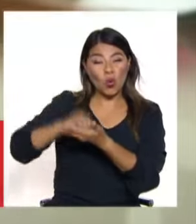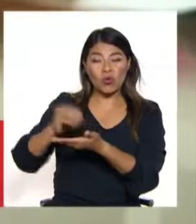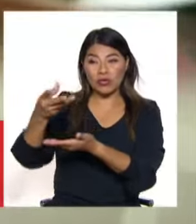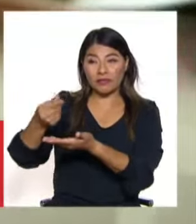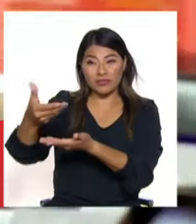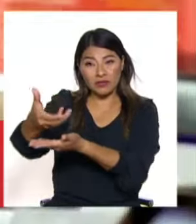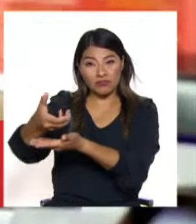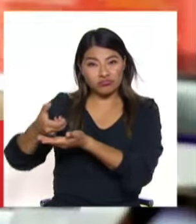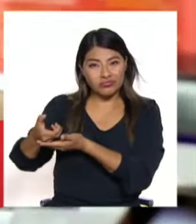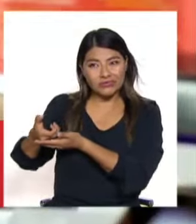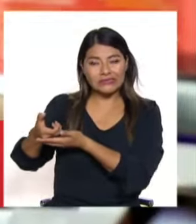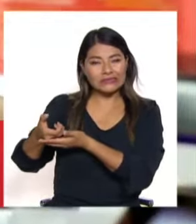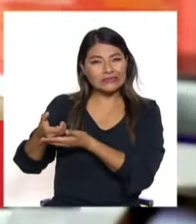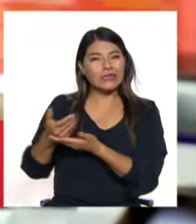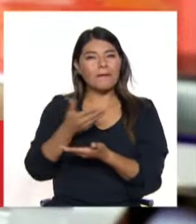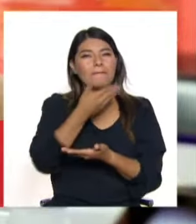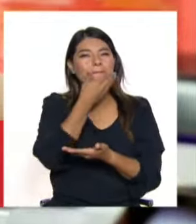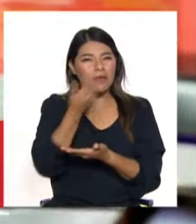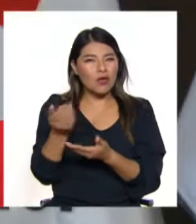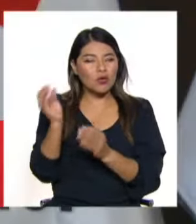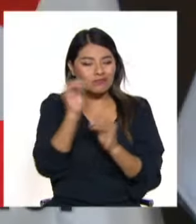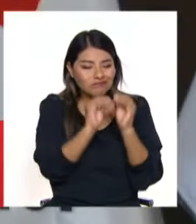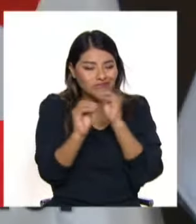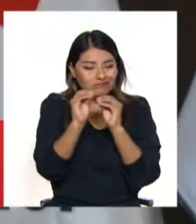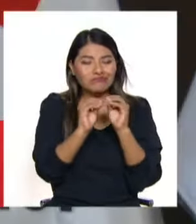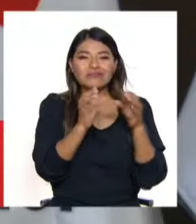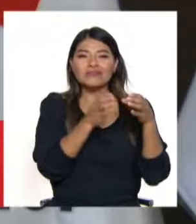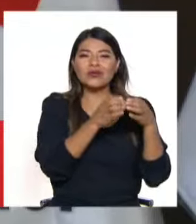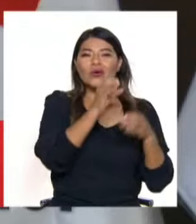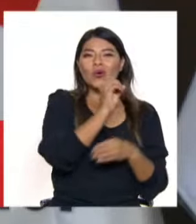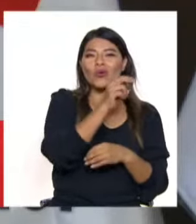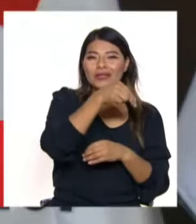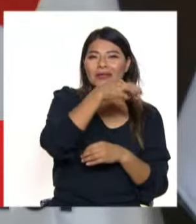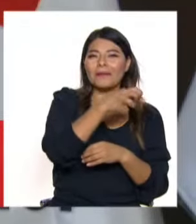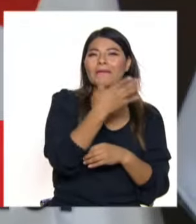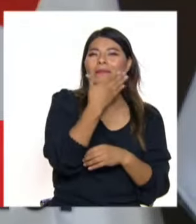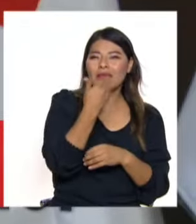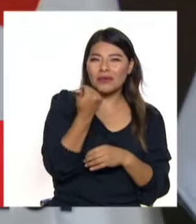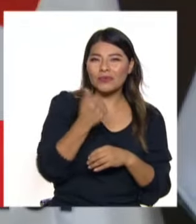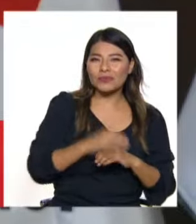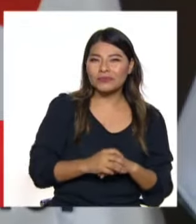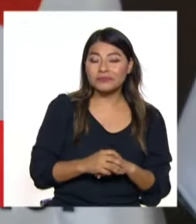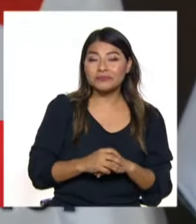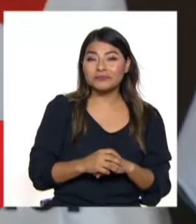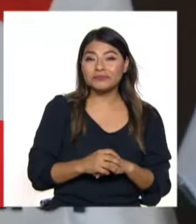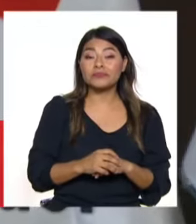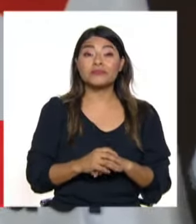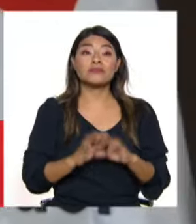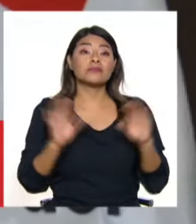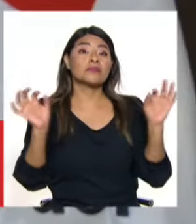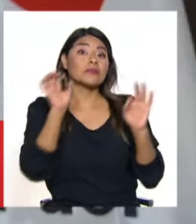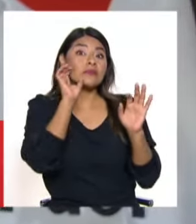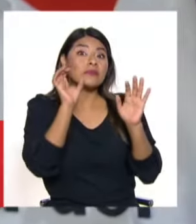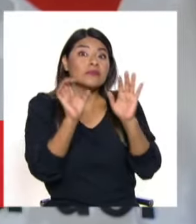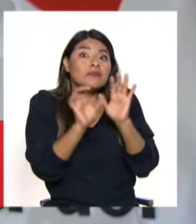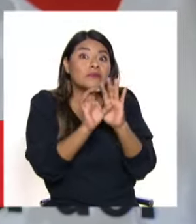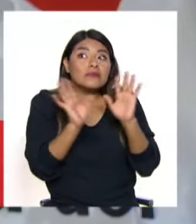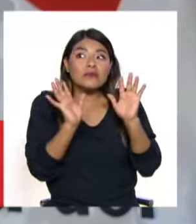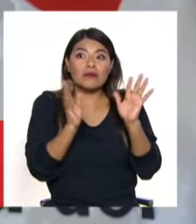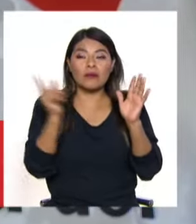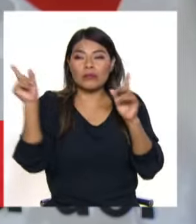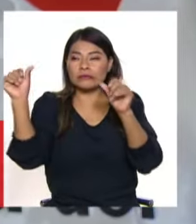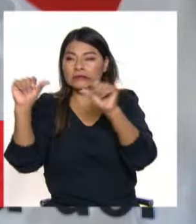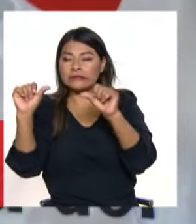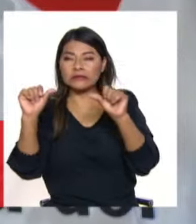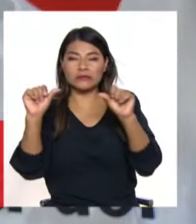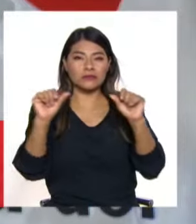realizar mejoras al sistema previsional. Porque si algún sistema no está funcionando bien, lo que podemos hacer